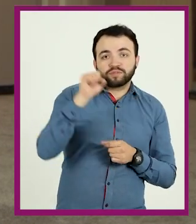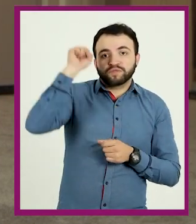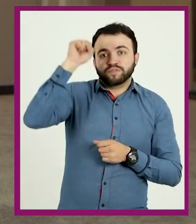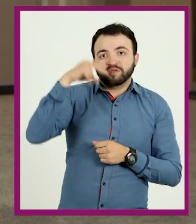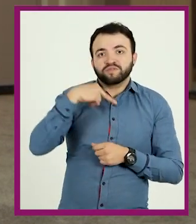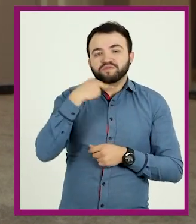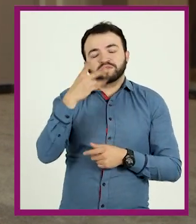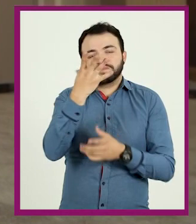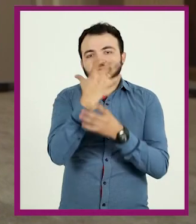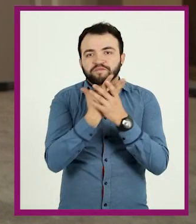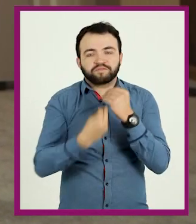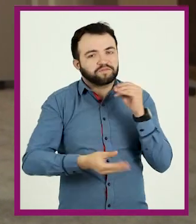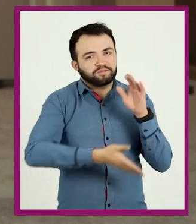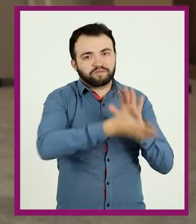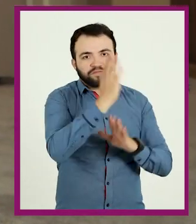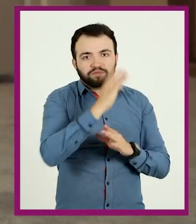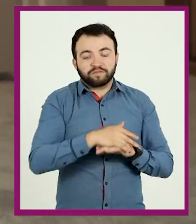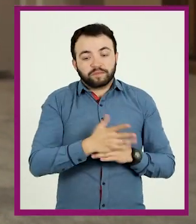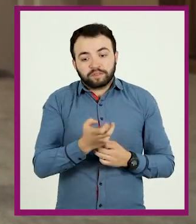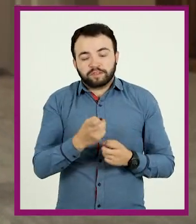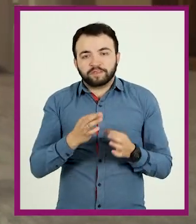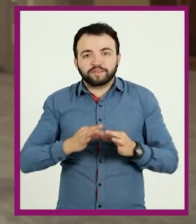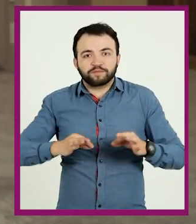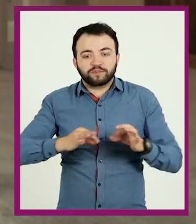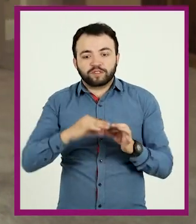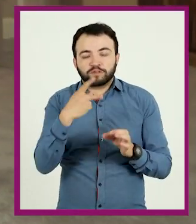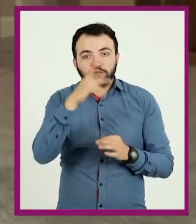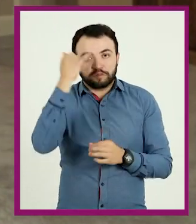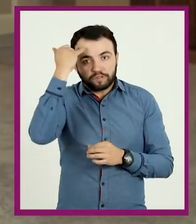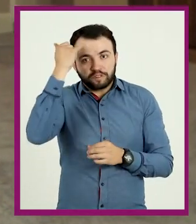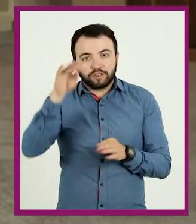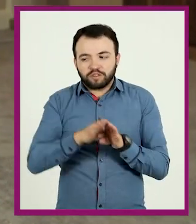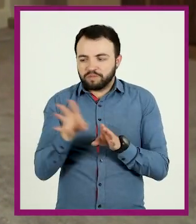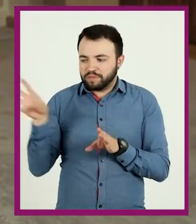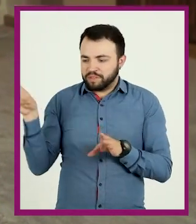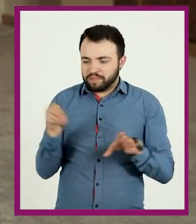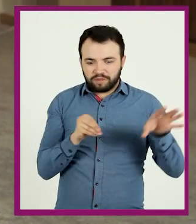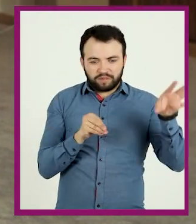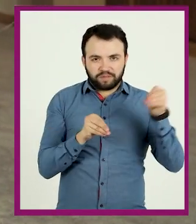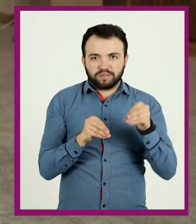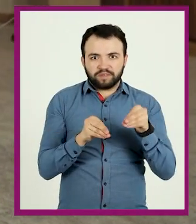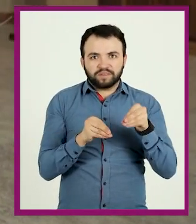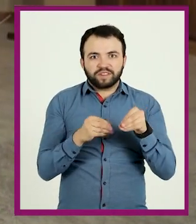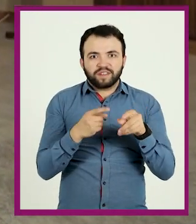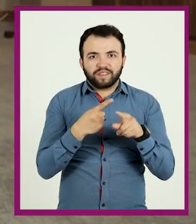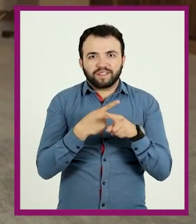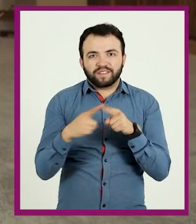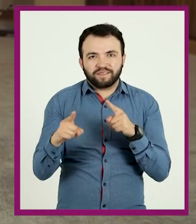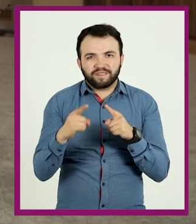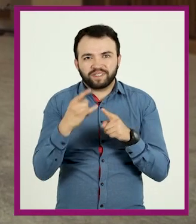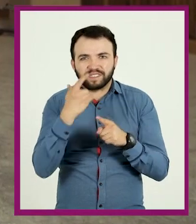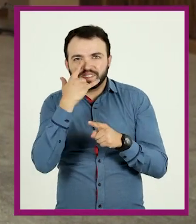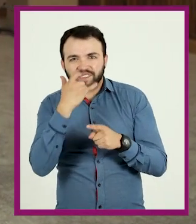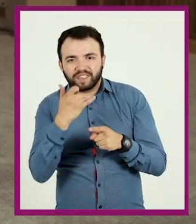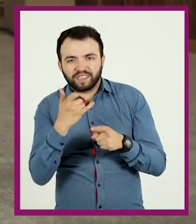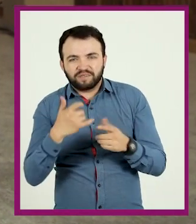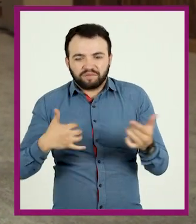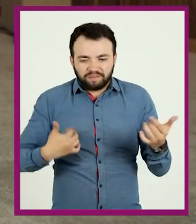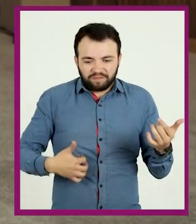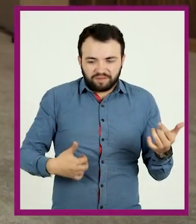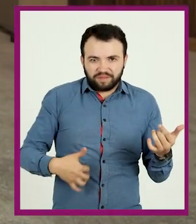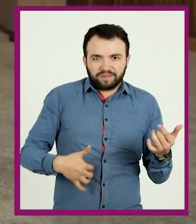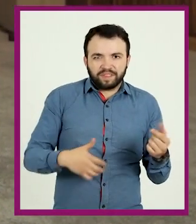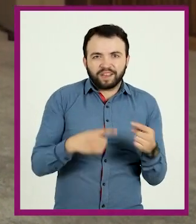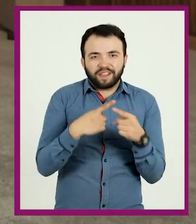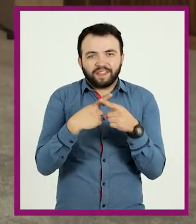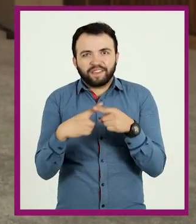y también algo muy importante que es elemental en el raï, el uso de cuerdas sintetizadas como fondos algo